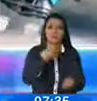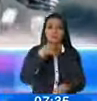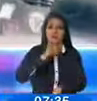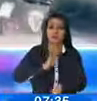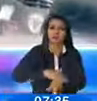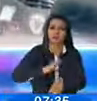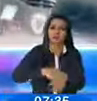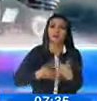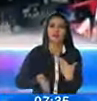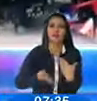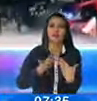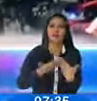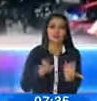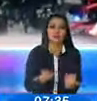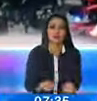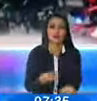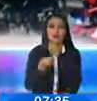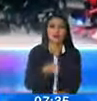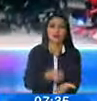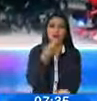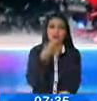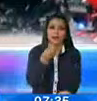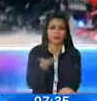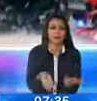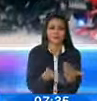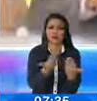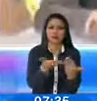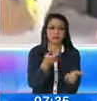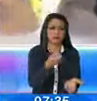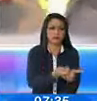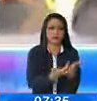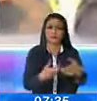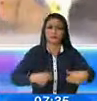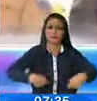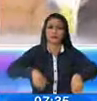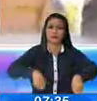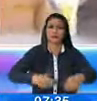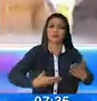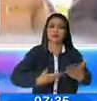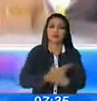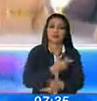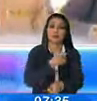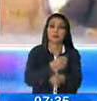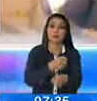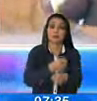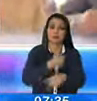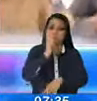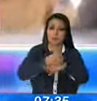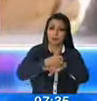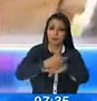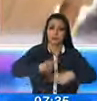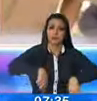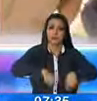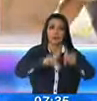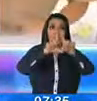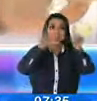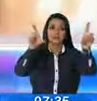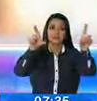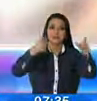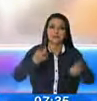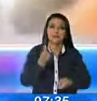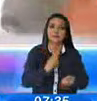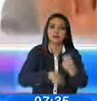las facilidades que hay a la hora de adquirir una moto nueva. Por ello, anunció regulaciones para las casas